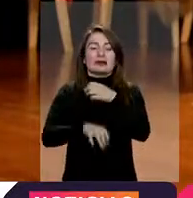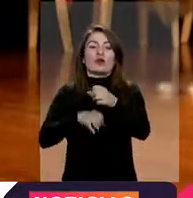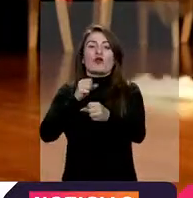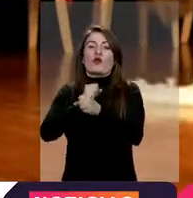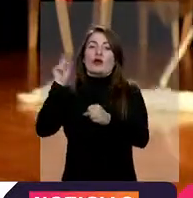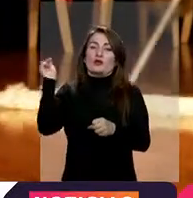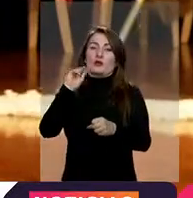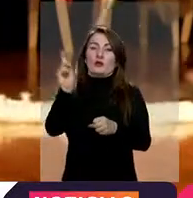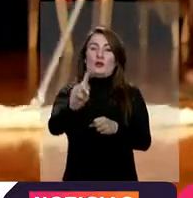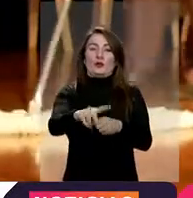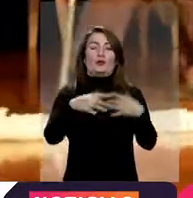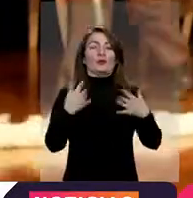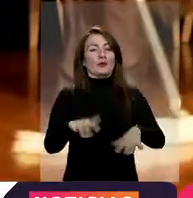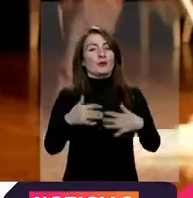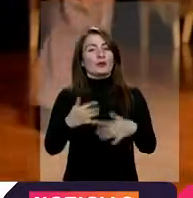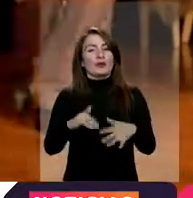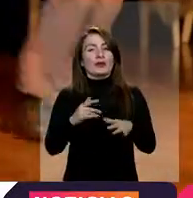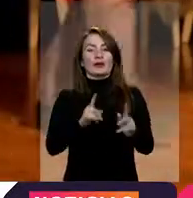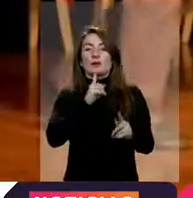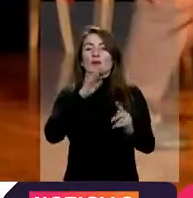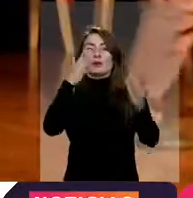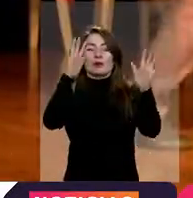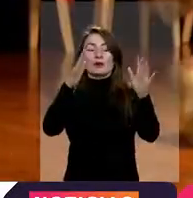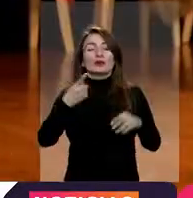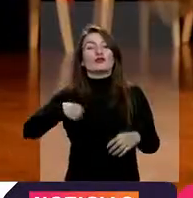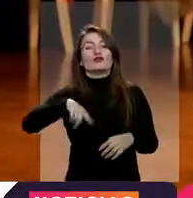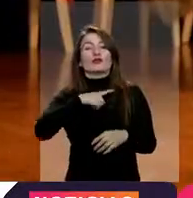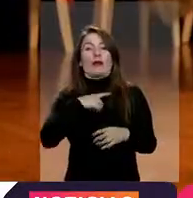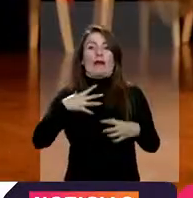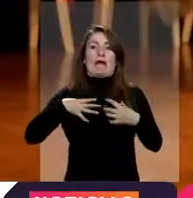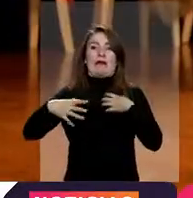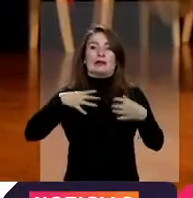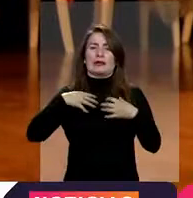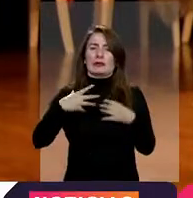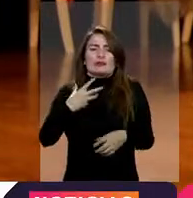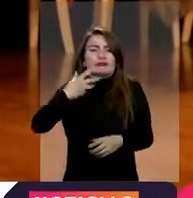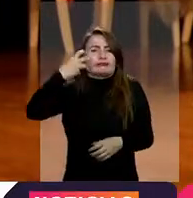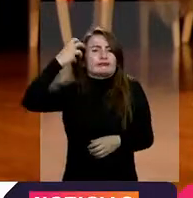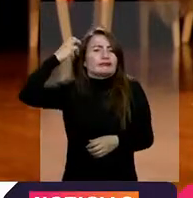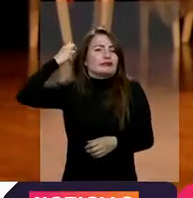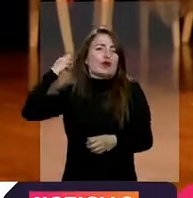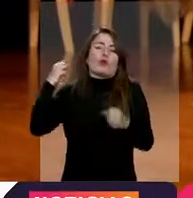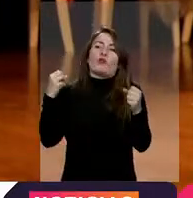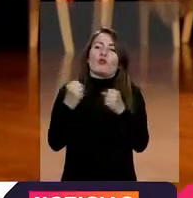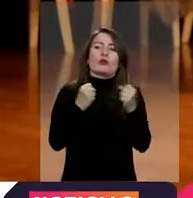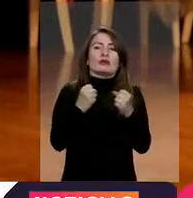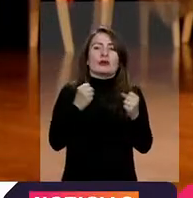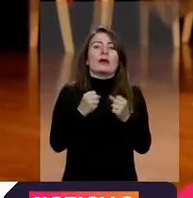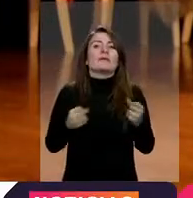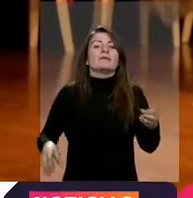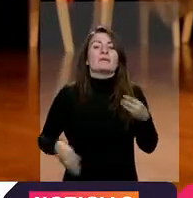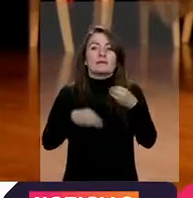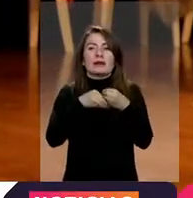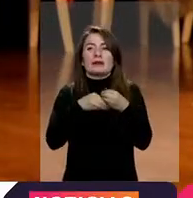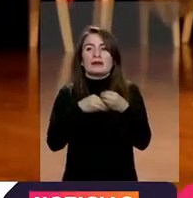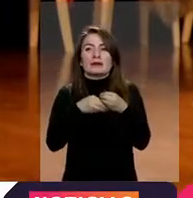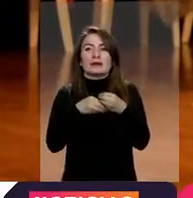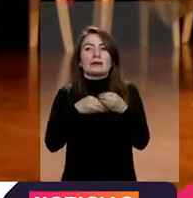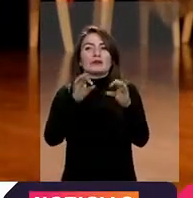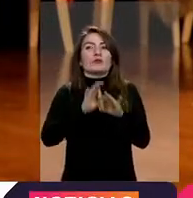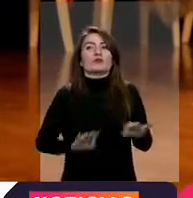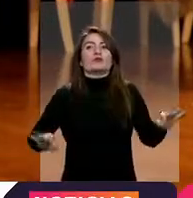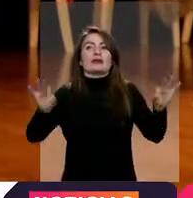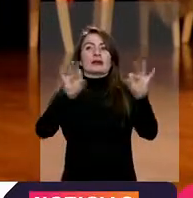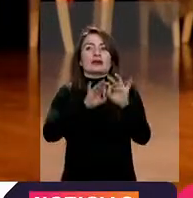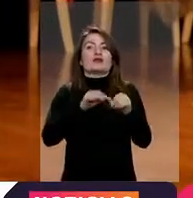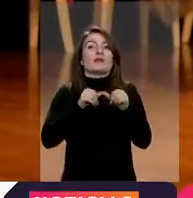de existencia. Es uno de los teatros más antiguos que tiene Bogotá y además lo más importante ha